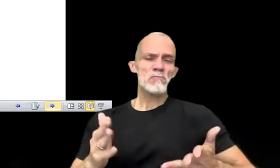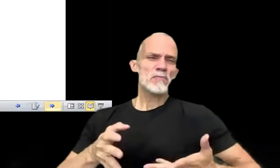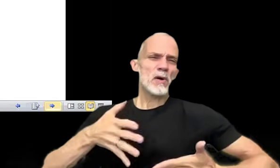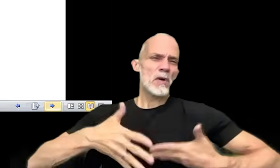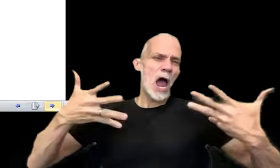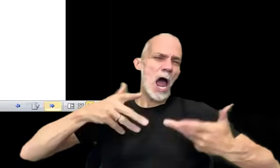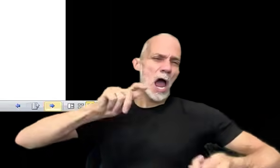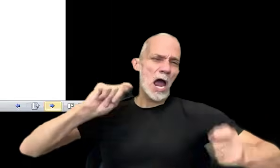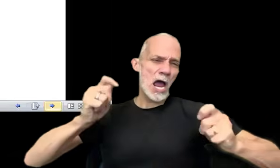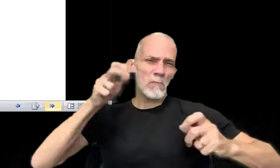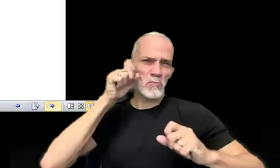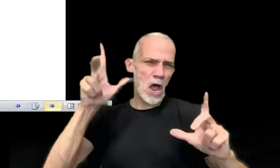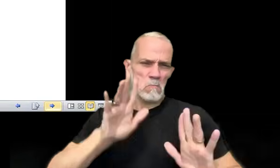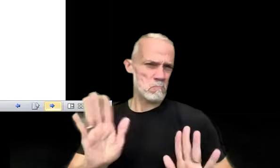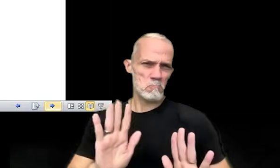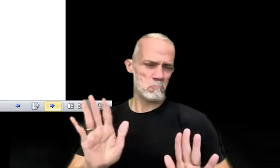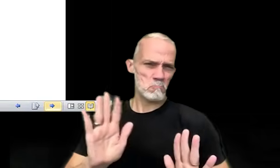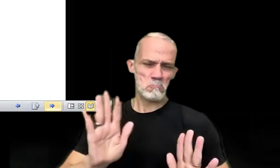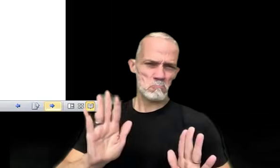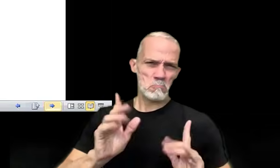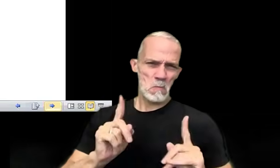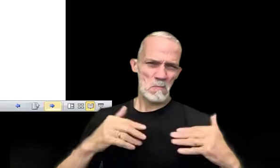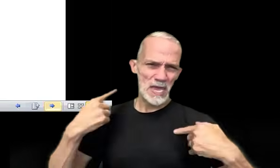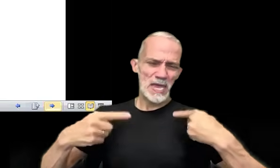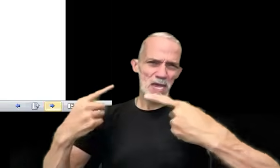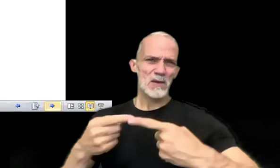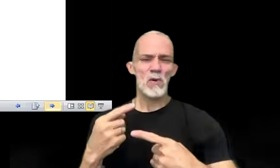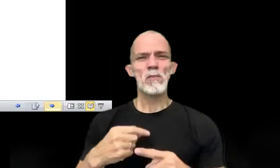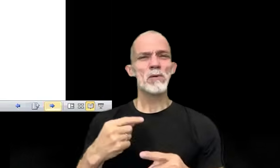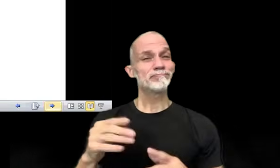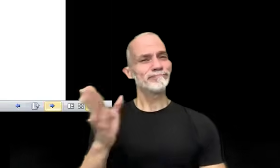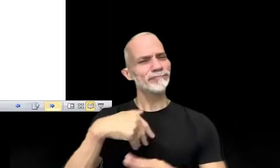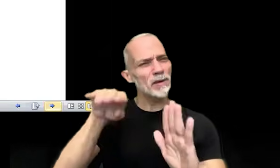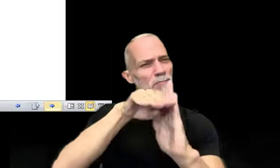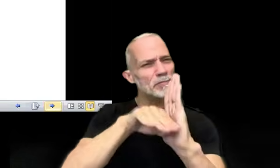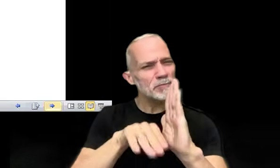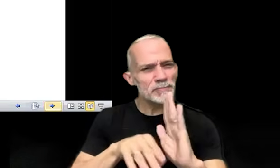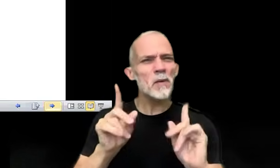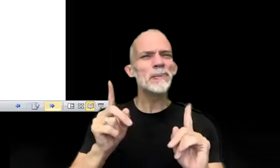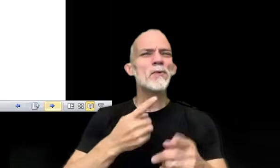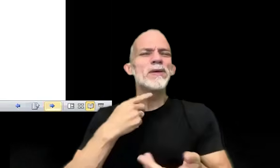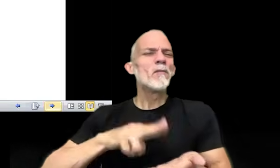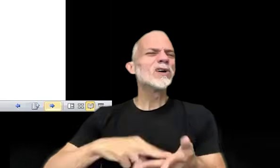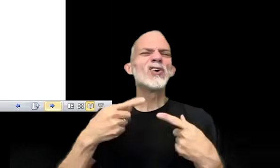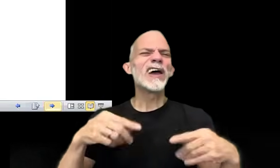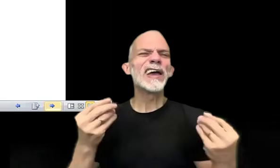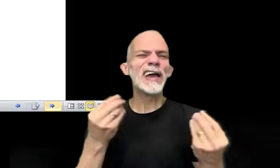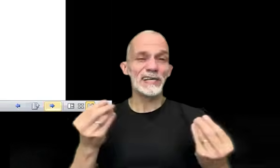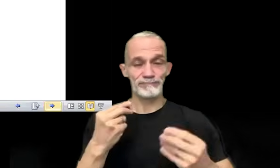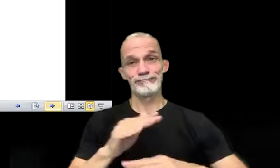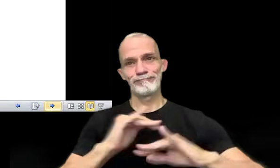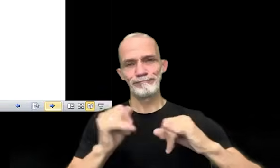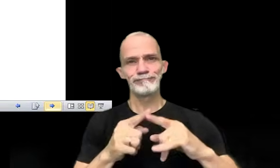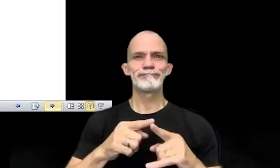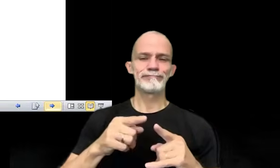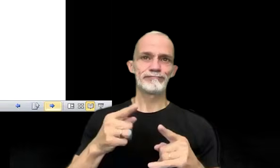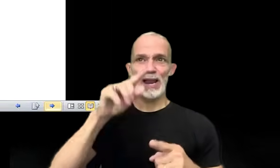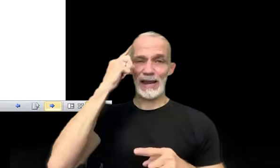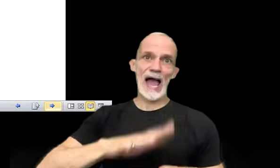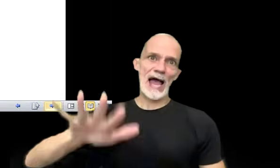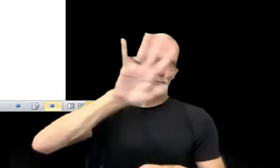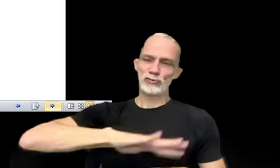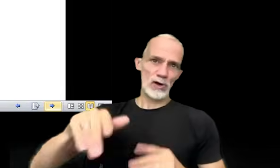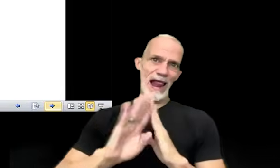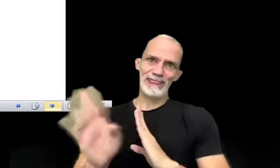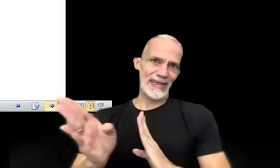trae demasiadas sorpresas. Vamos a hacer un recordatorio del tributo, sí, recordemos que es un impuesto de carácter